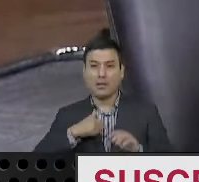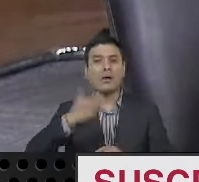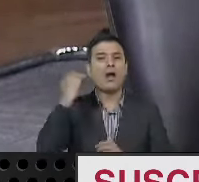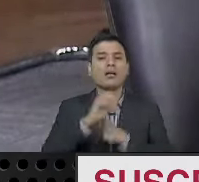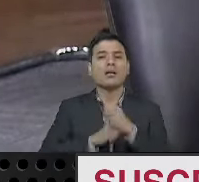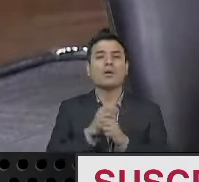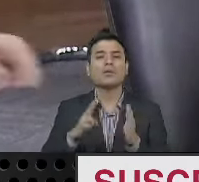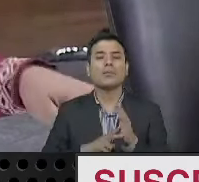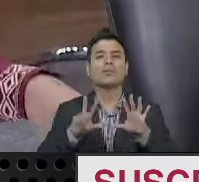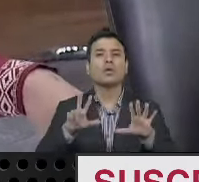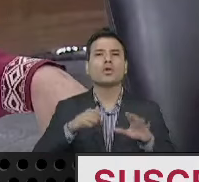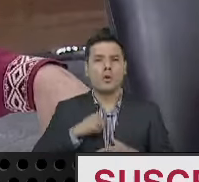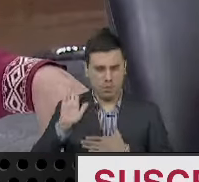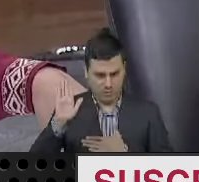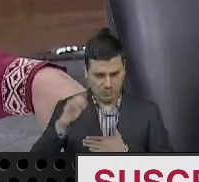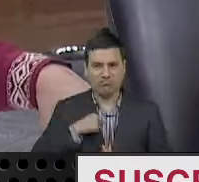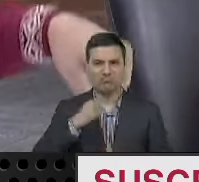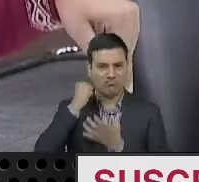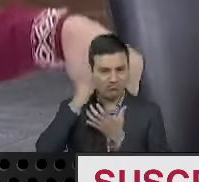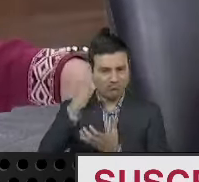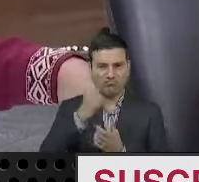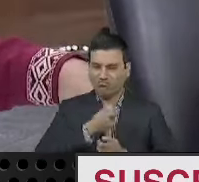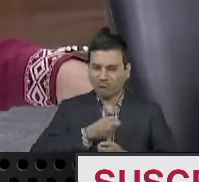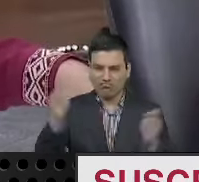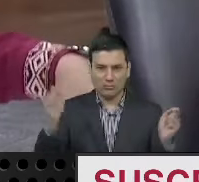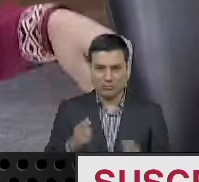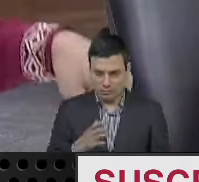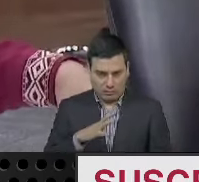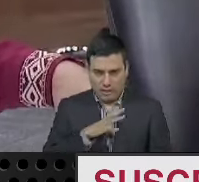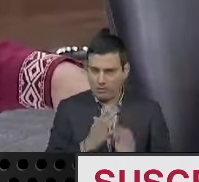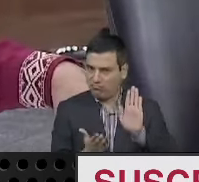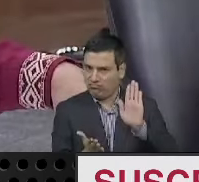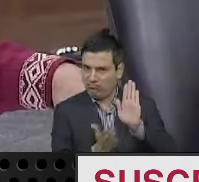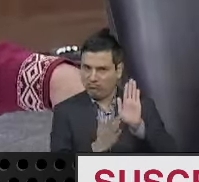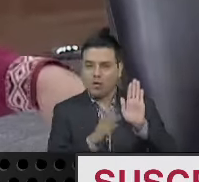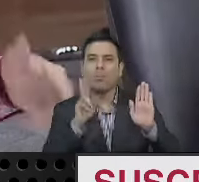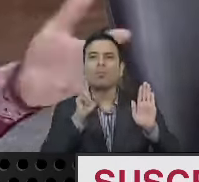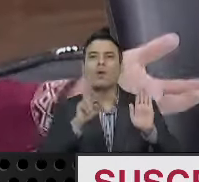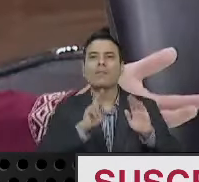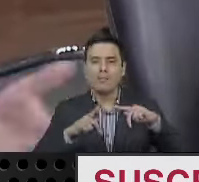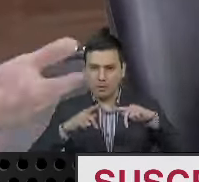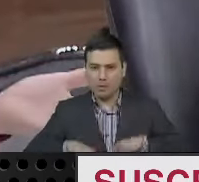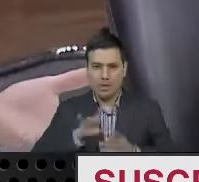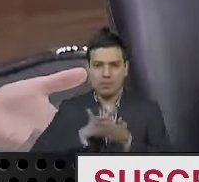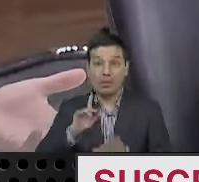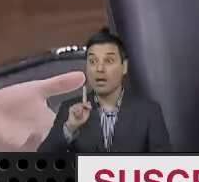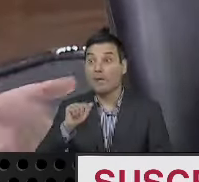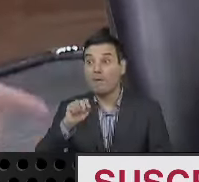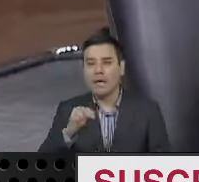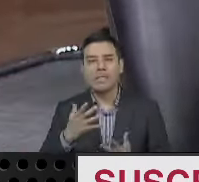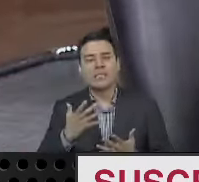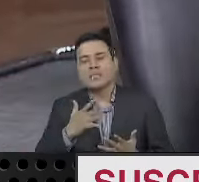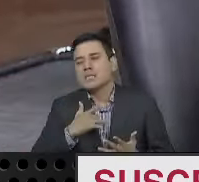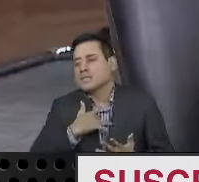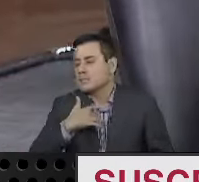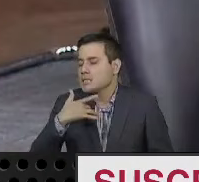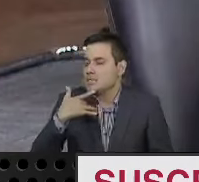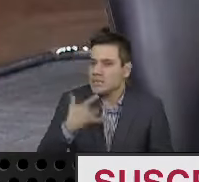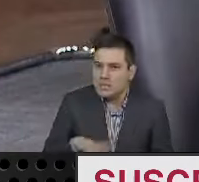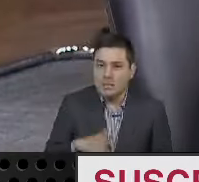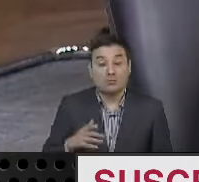2018 a dotar de esos recursos y ahí está cumplimos con la gente eso les puede eso les duele asuman